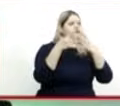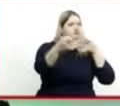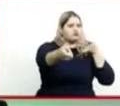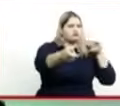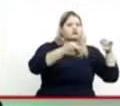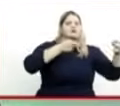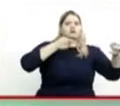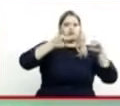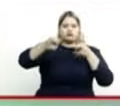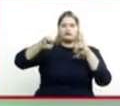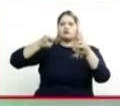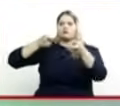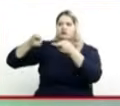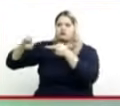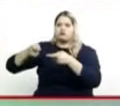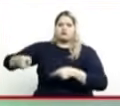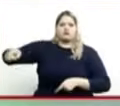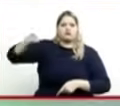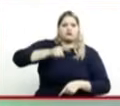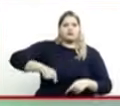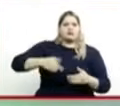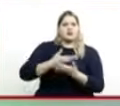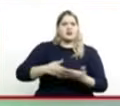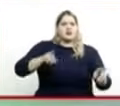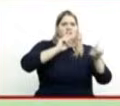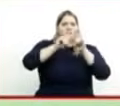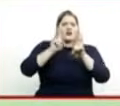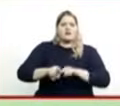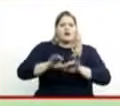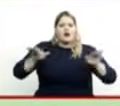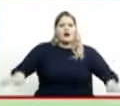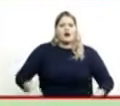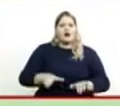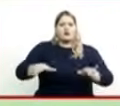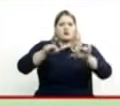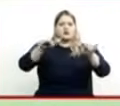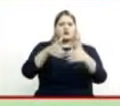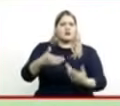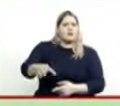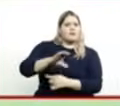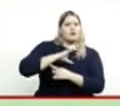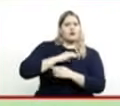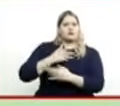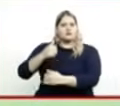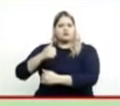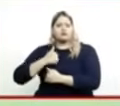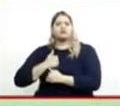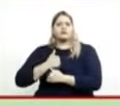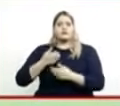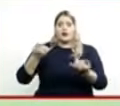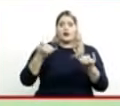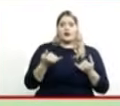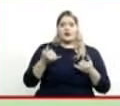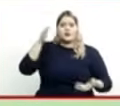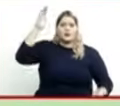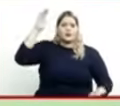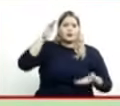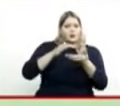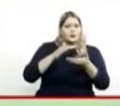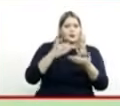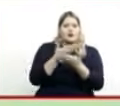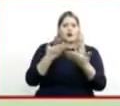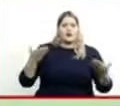la operación contra el crimen y el plan Fe y Esperanza, redujimos gran parte del crimen que antes